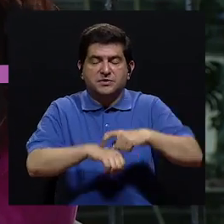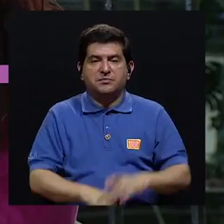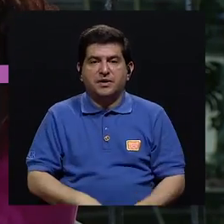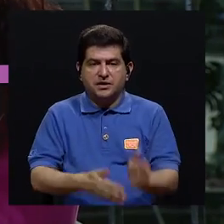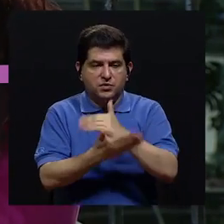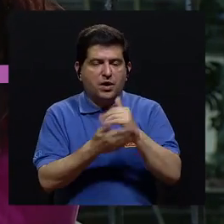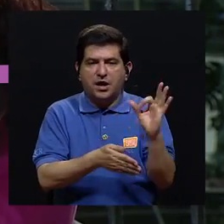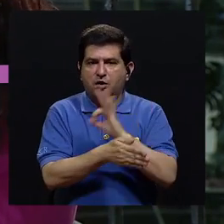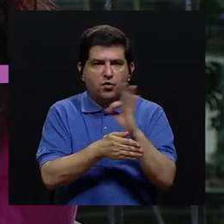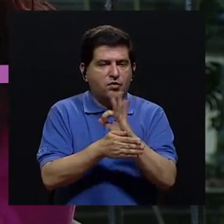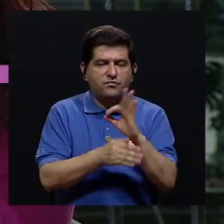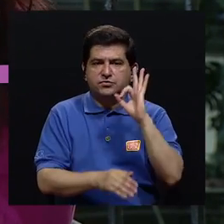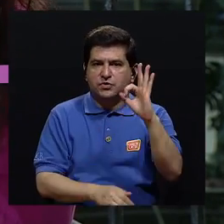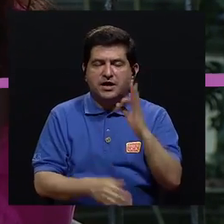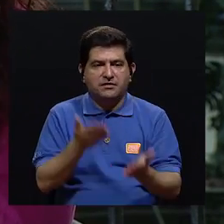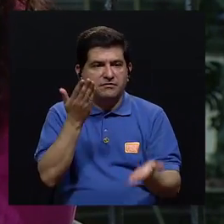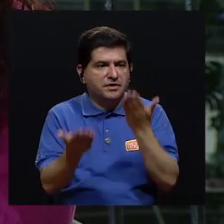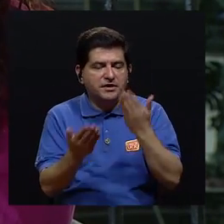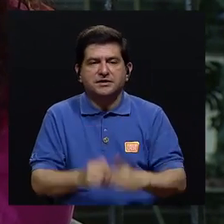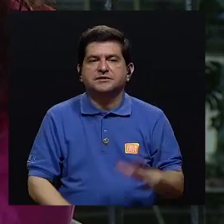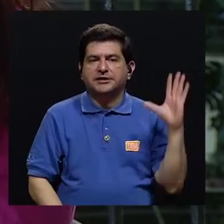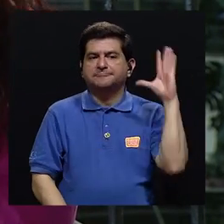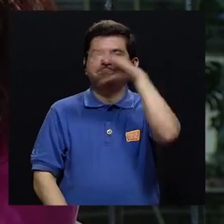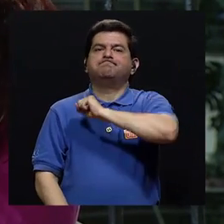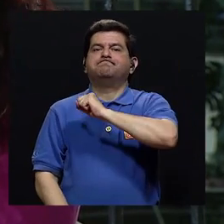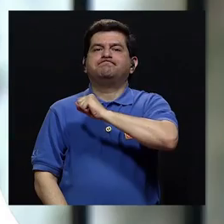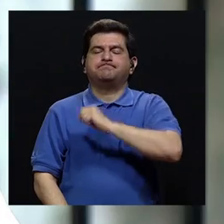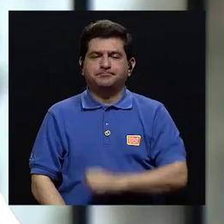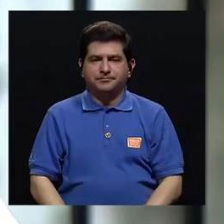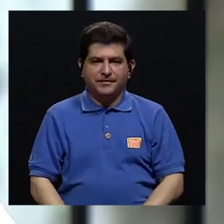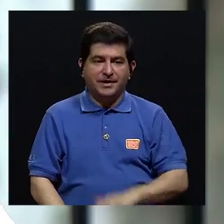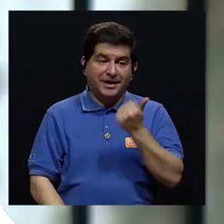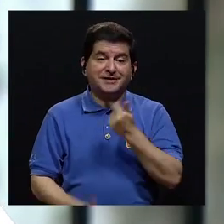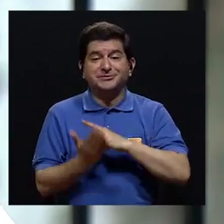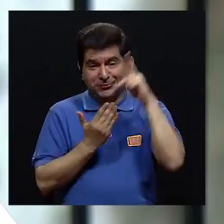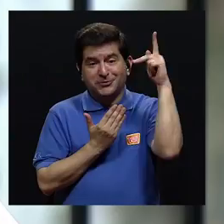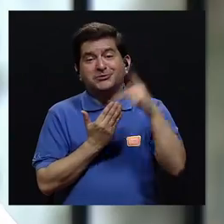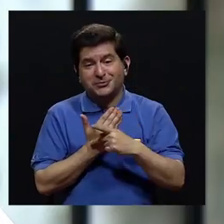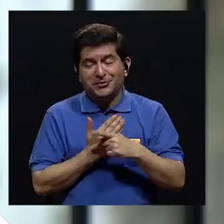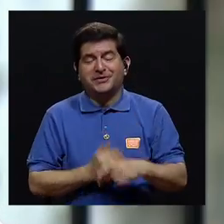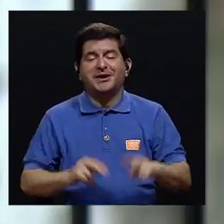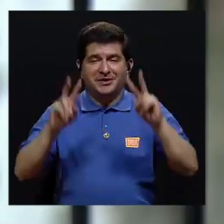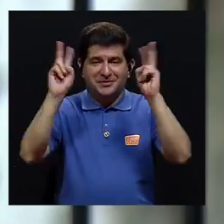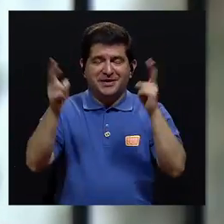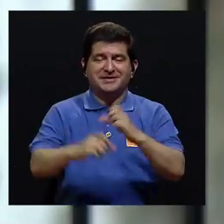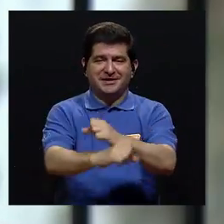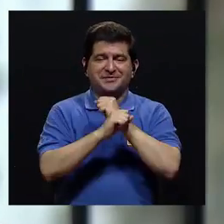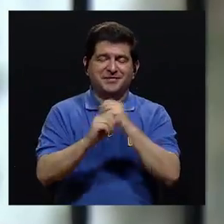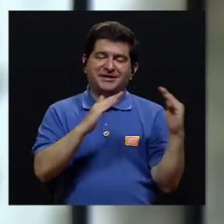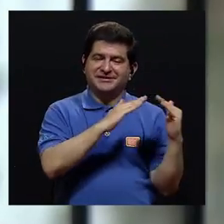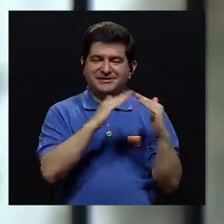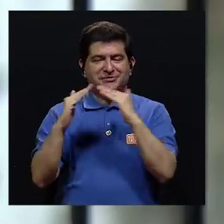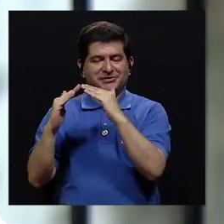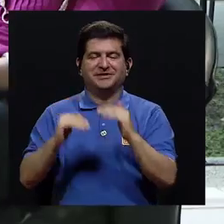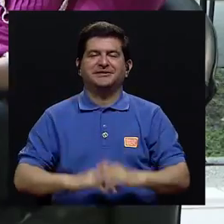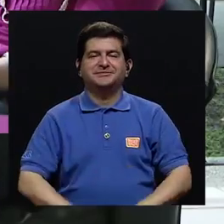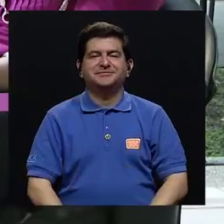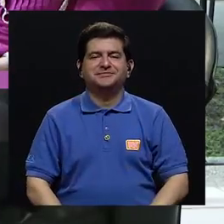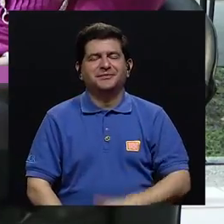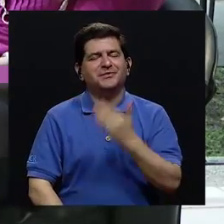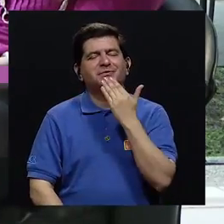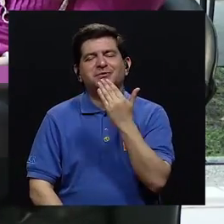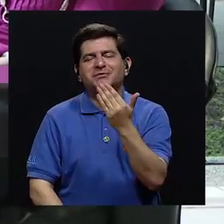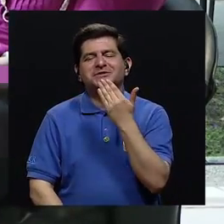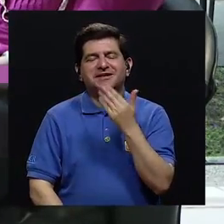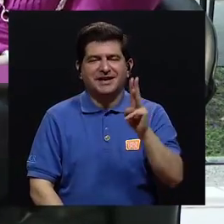que hay algo que no está funcionando de la manera correcta. Definitivamente este es otro programa, el tema de la seguridad en el hogar. Claro. Y